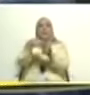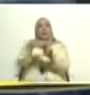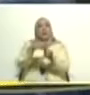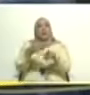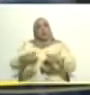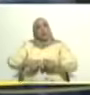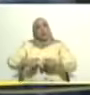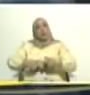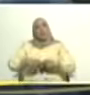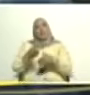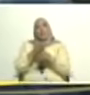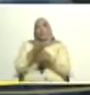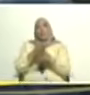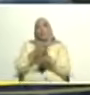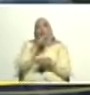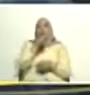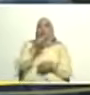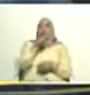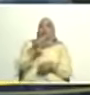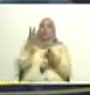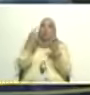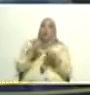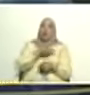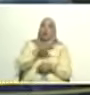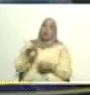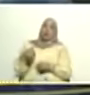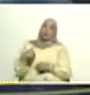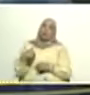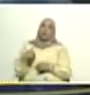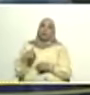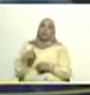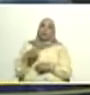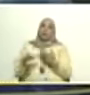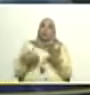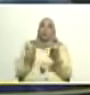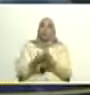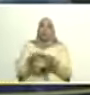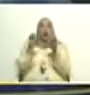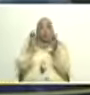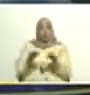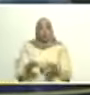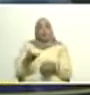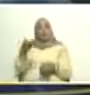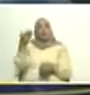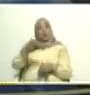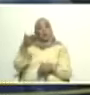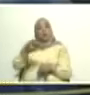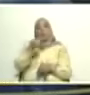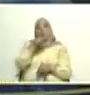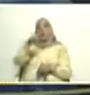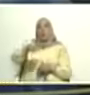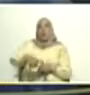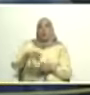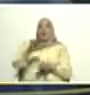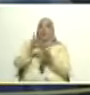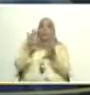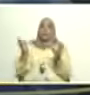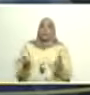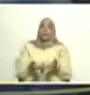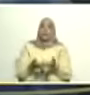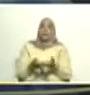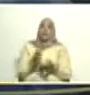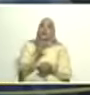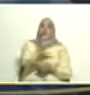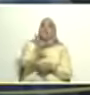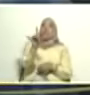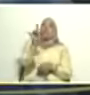hemos compartido data con los cuales nosotros hemos llegado a una conclusión importante. Hoy en el mundo, 31